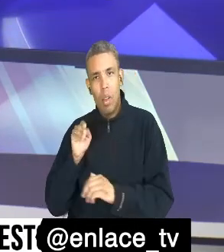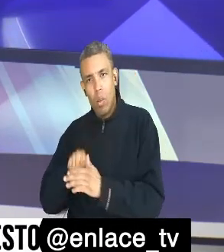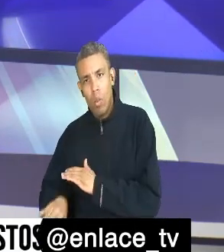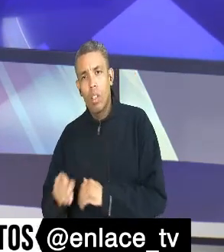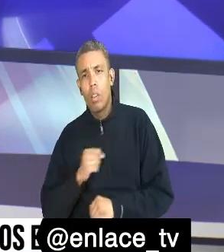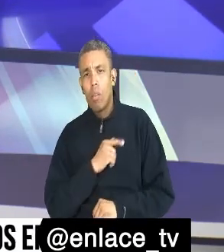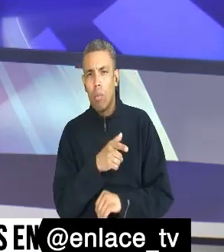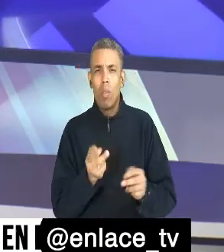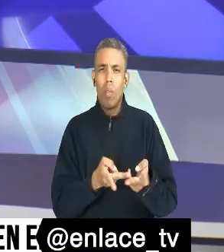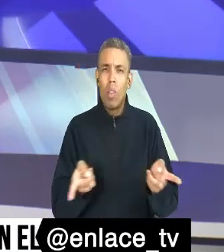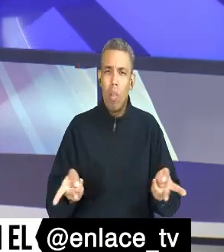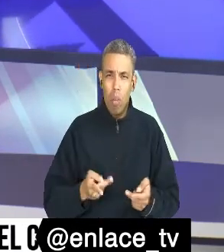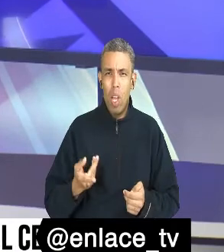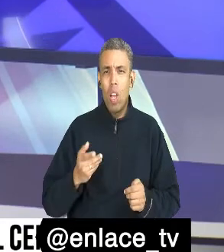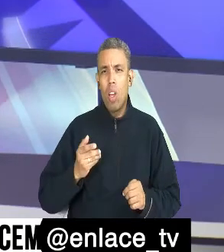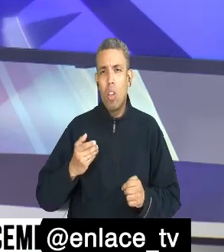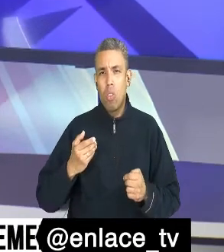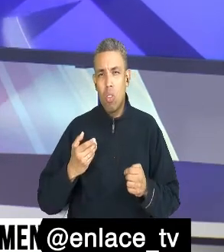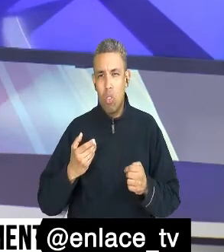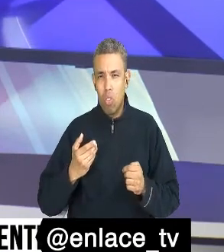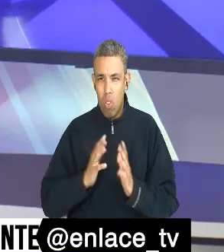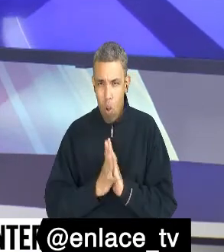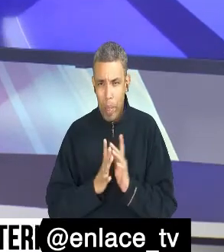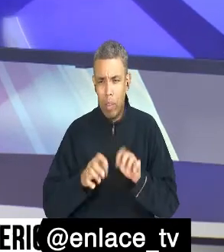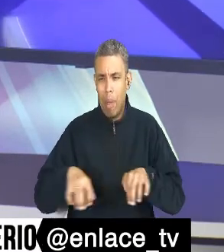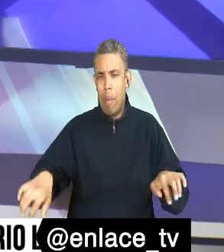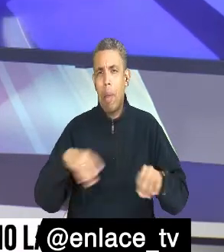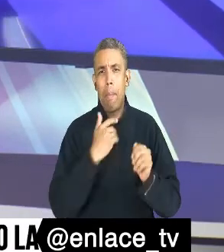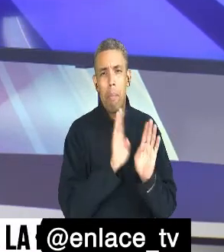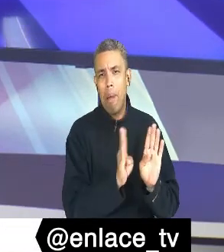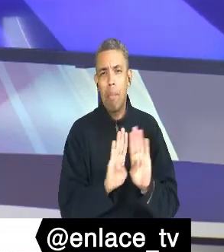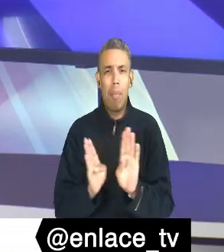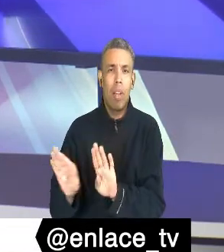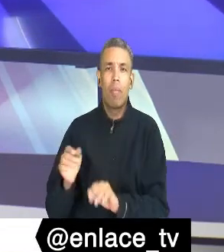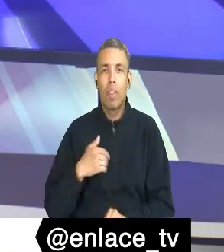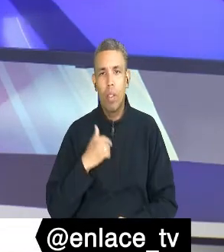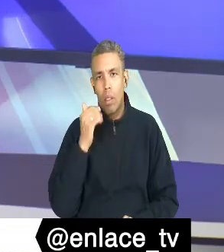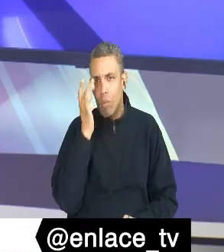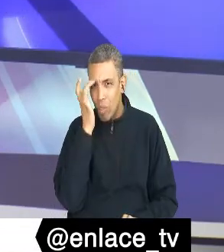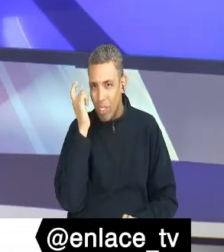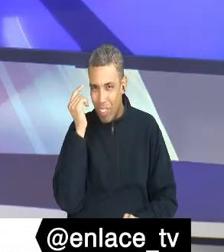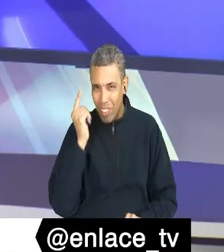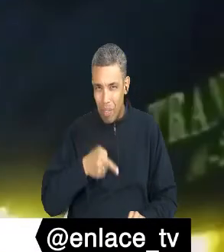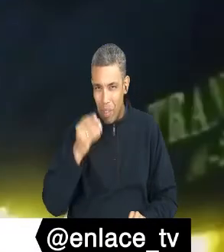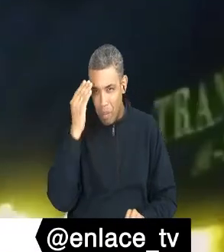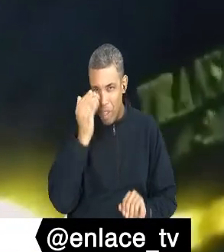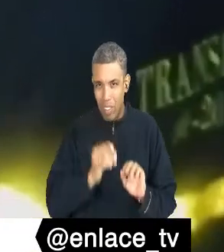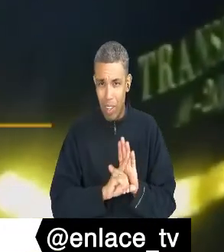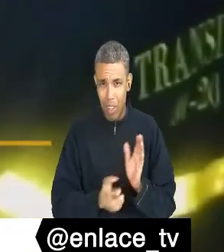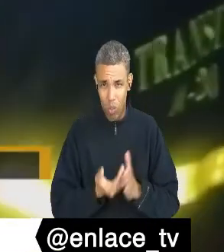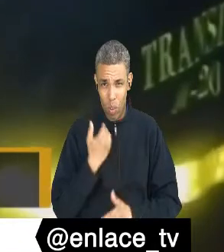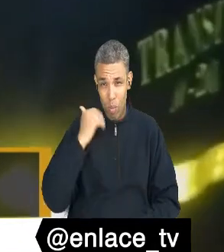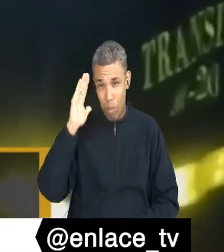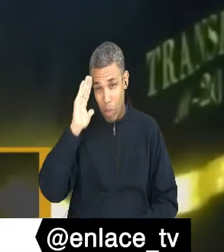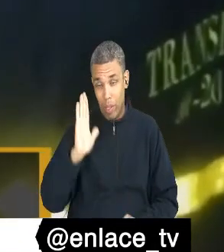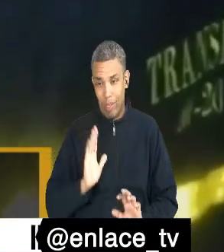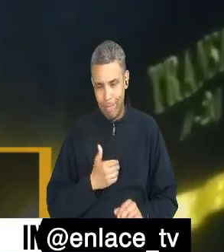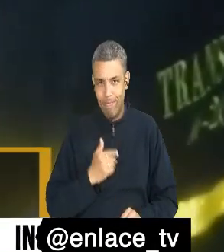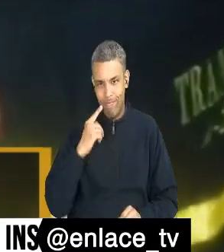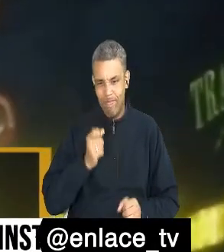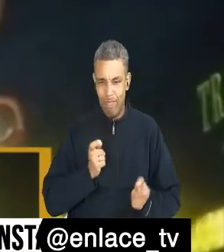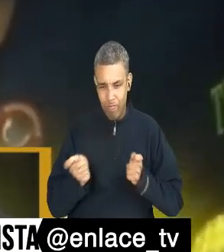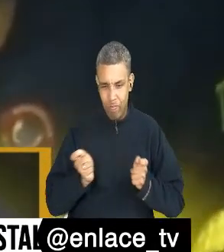dejaron contundentes operativos de registro y control realizados por la policía en las últimas horas. Esta mujer en aparente